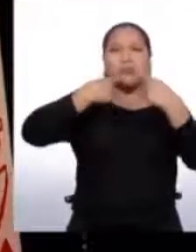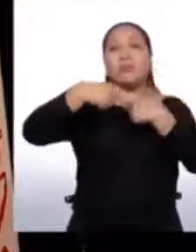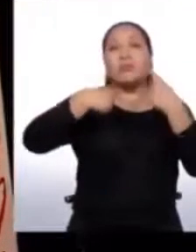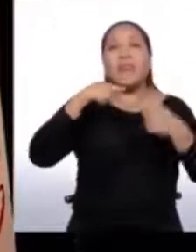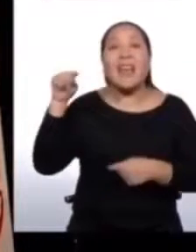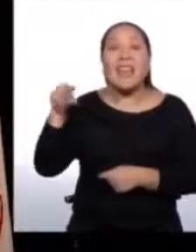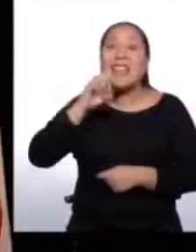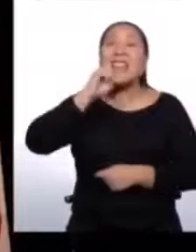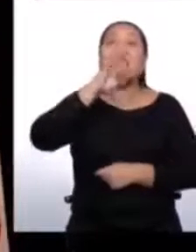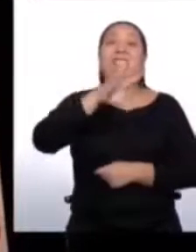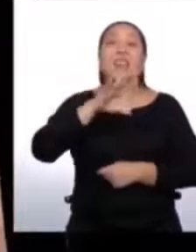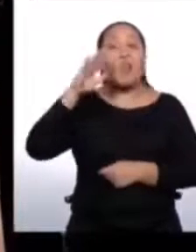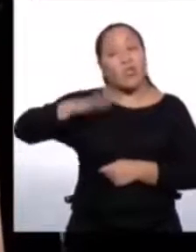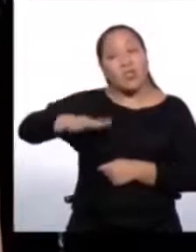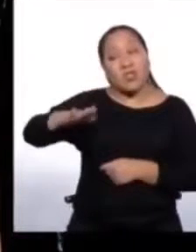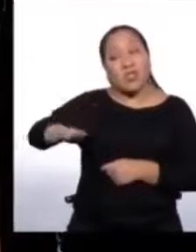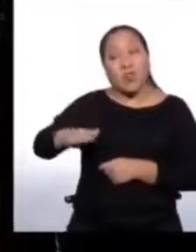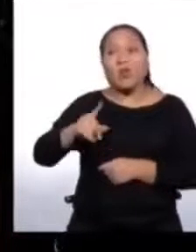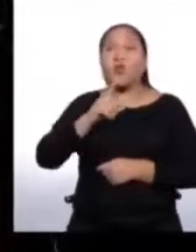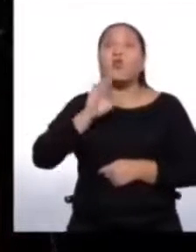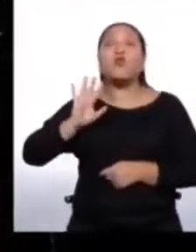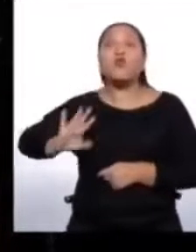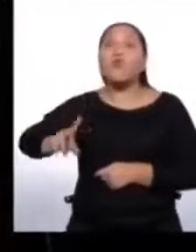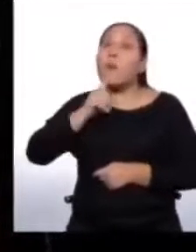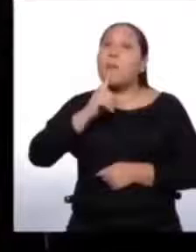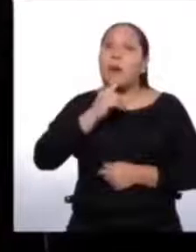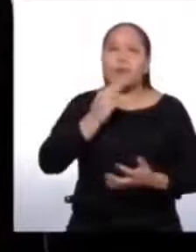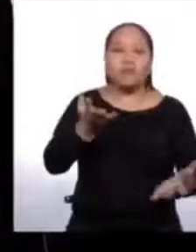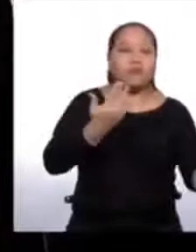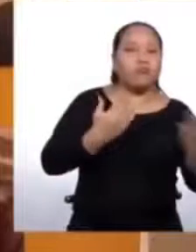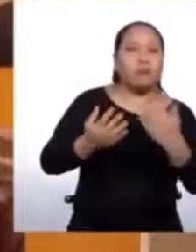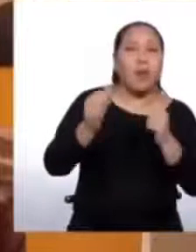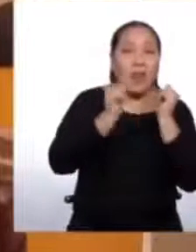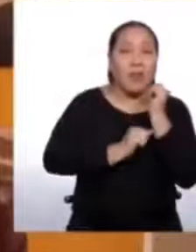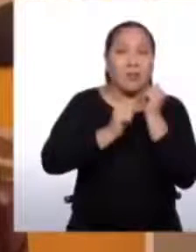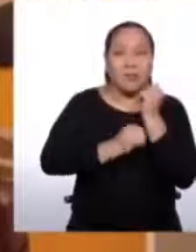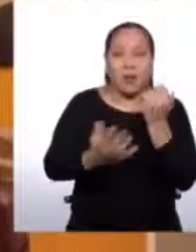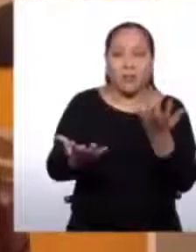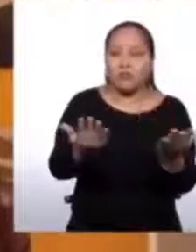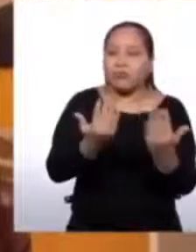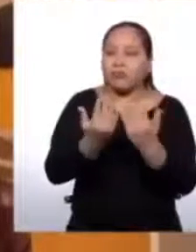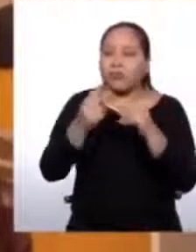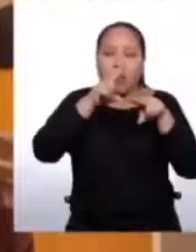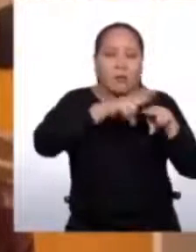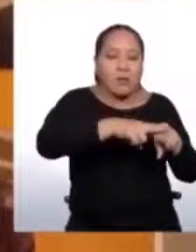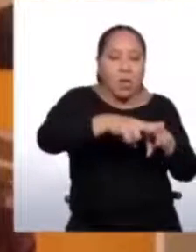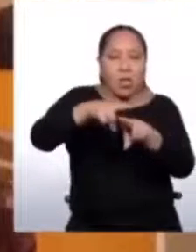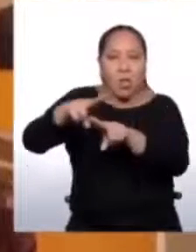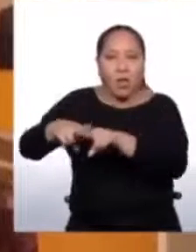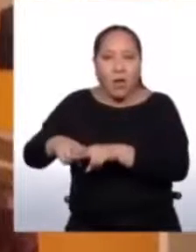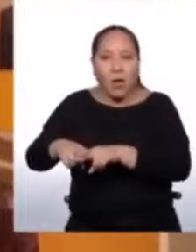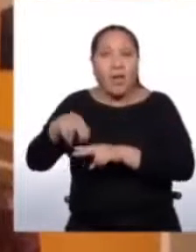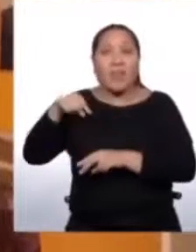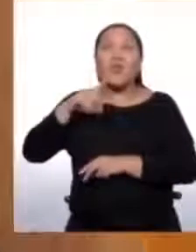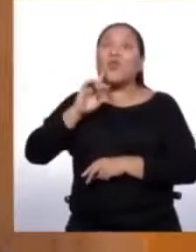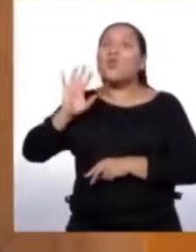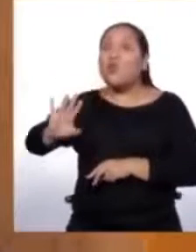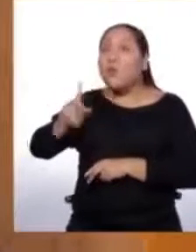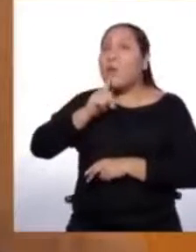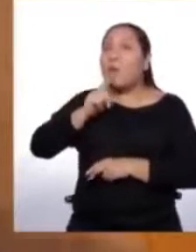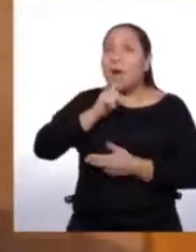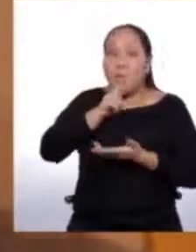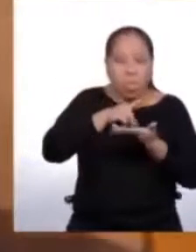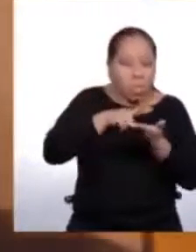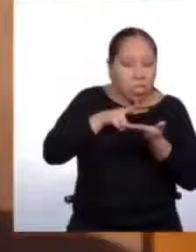que cuando era niño, el papá los reunía, a todos los hermanos, los sentaba y les leía cuentos. Entonces